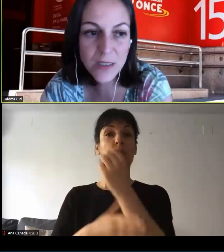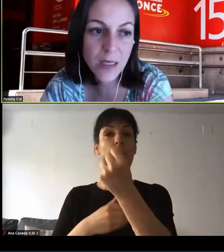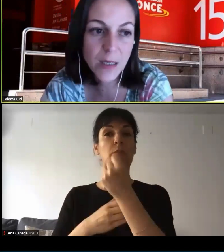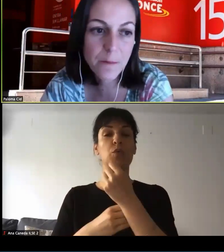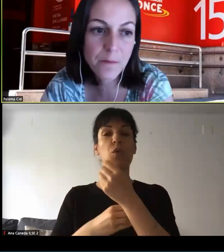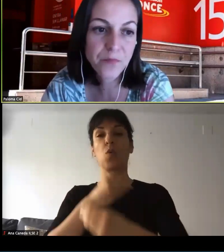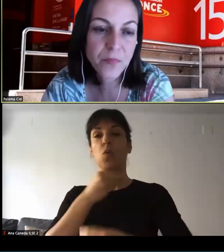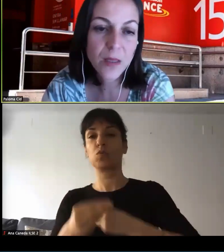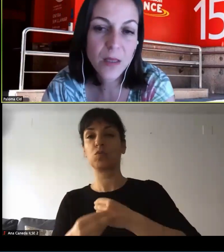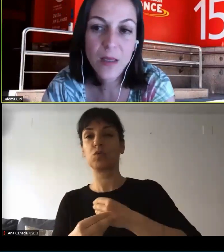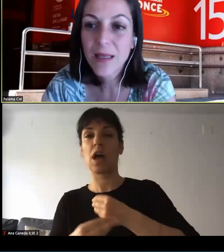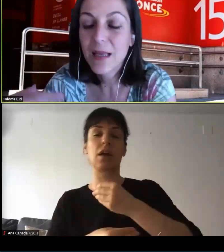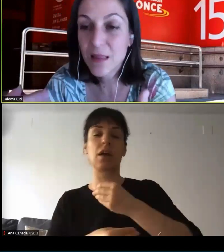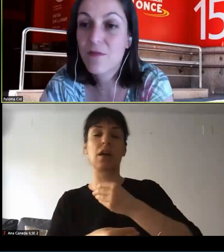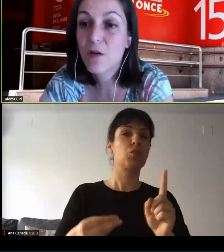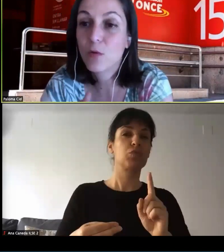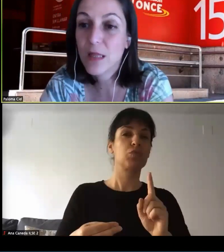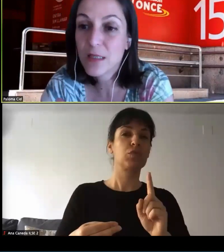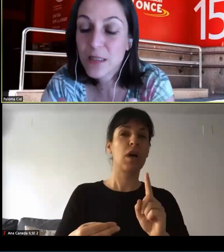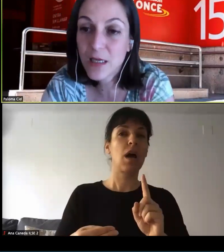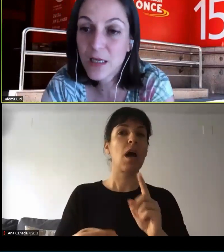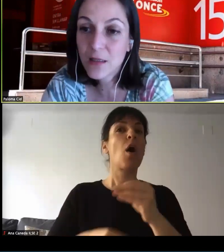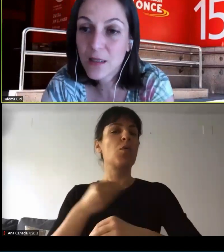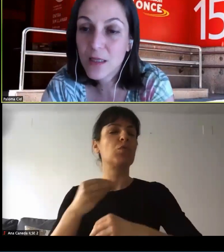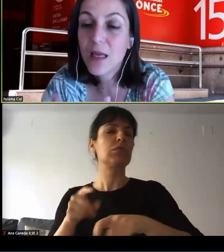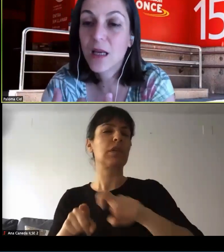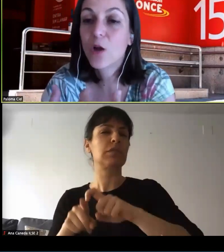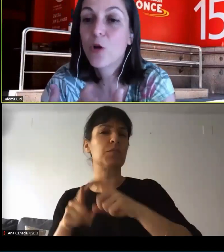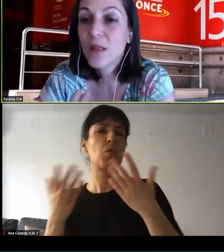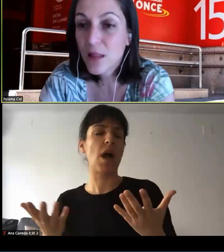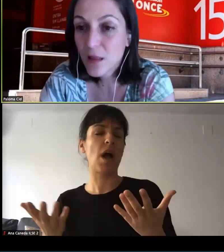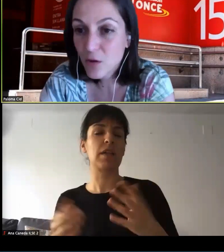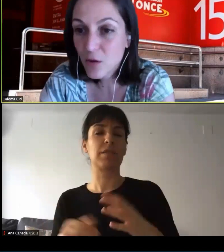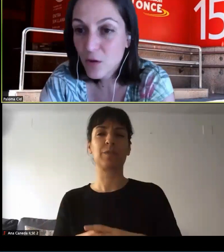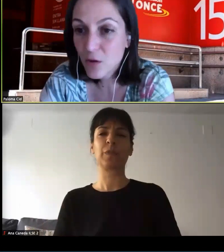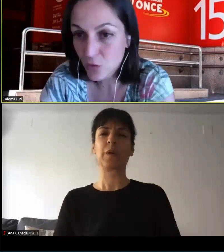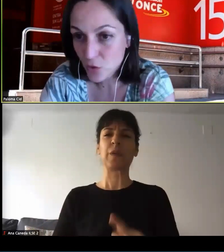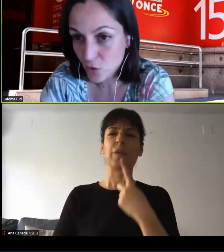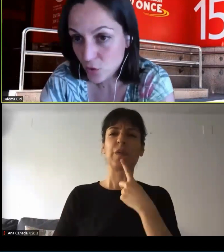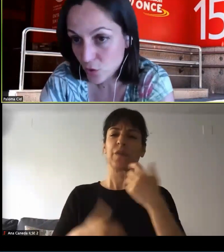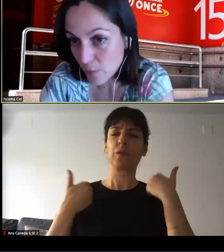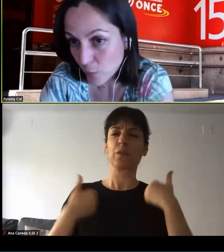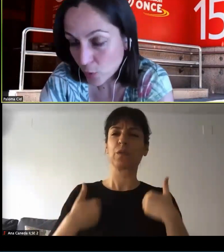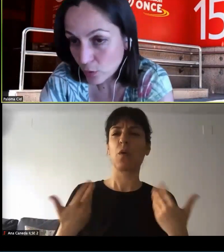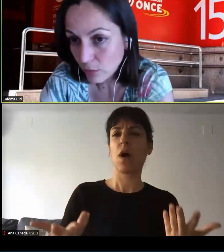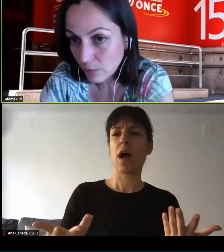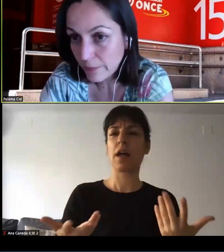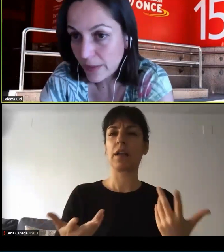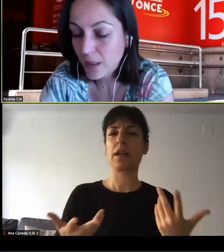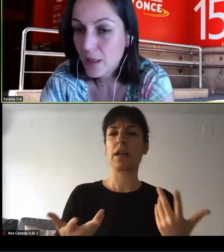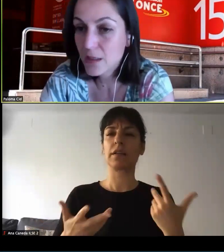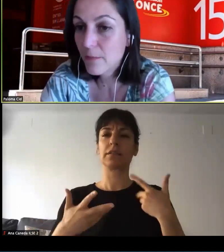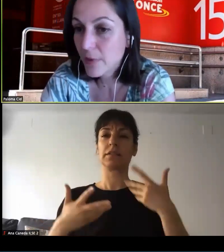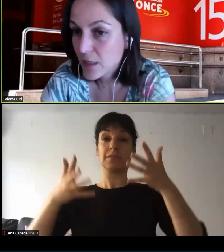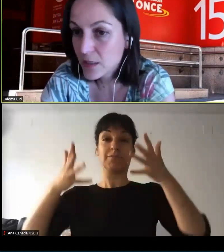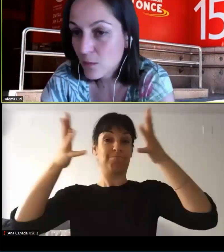suelen ser, qué dificultades tienen y qué recomendaciones os aporto para